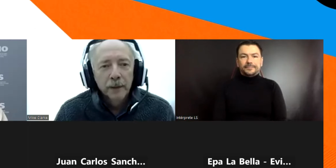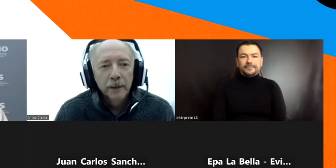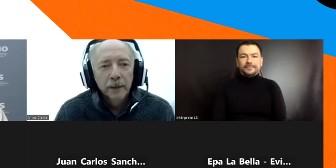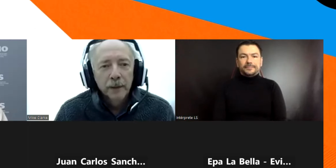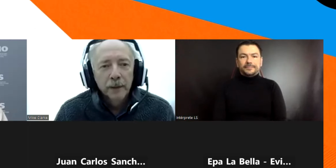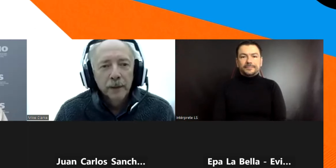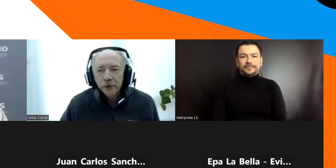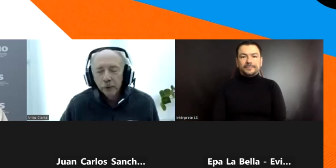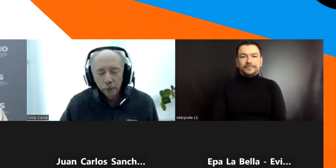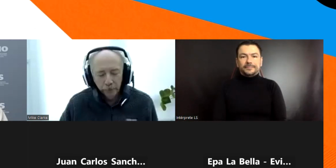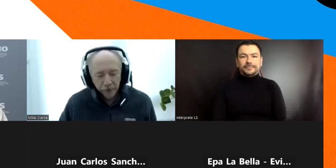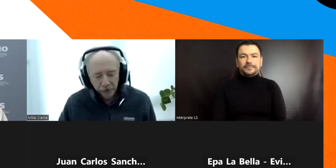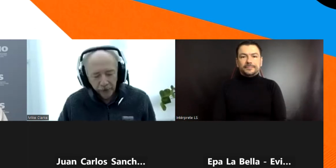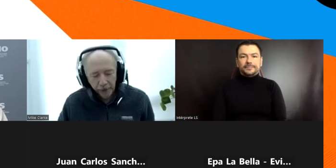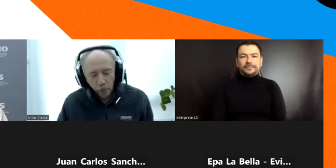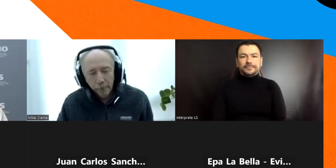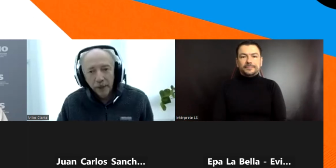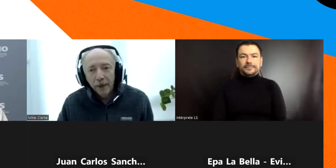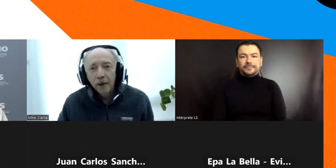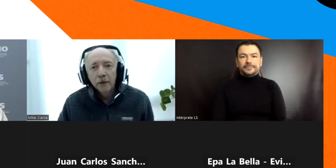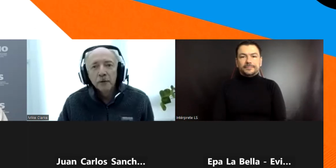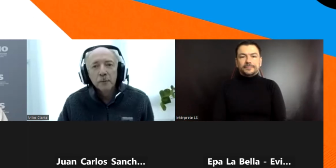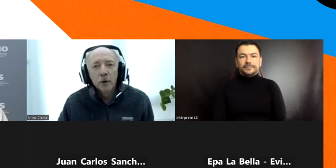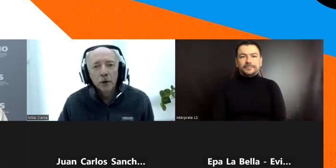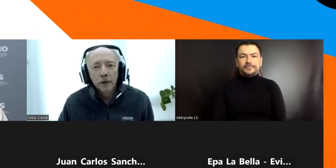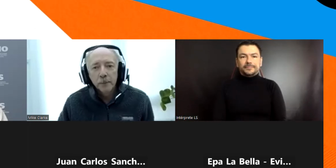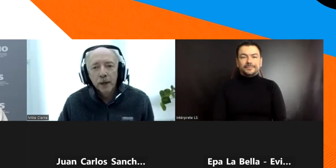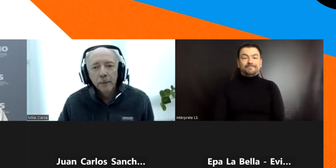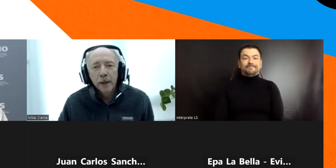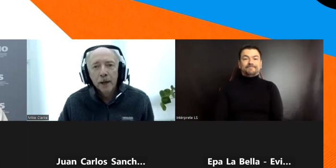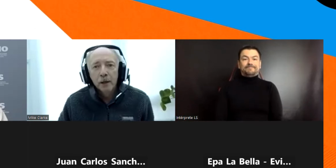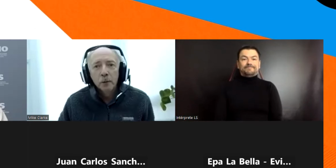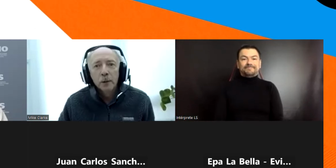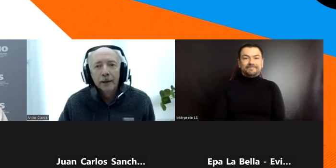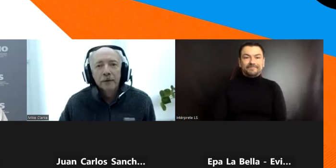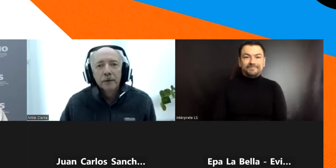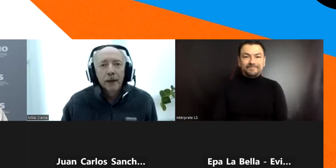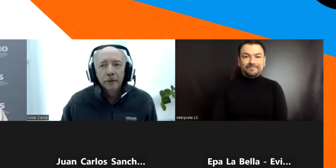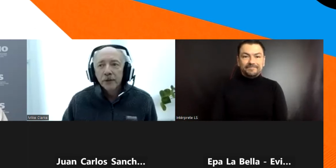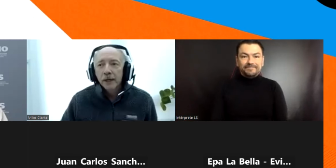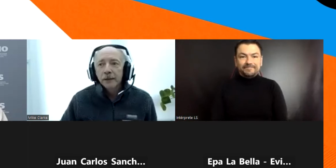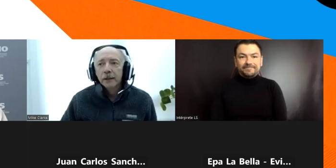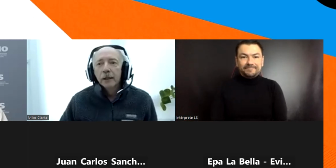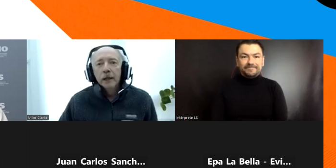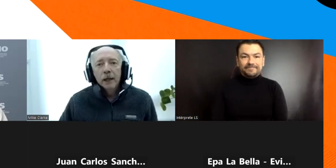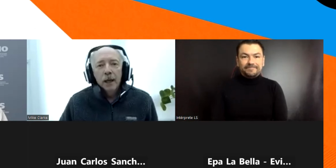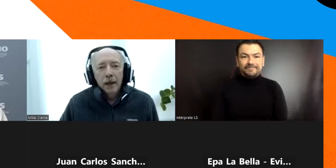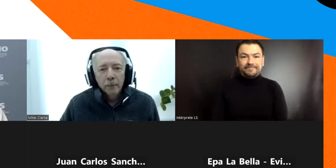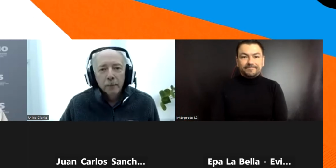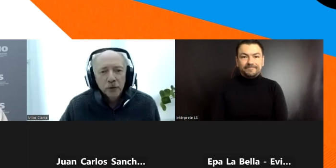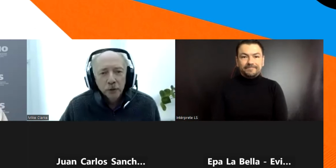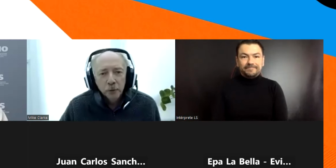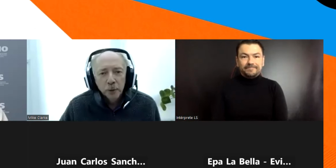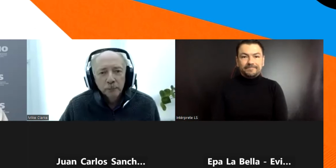Welcome everybody to this webinar that's been organized by PAHO and Evidence Aid. Bienvenidos todos